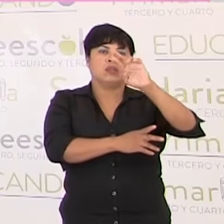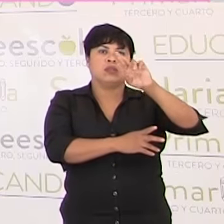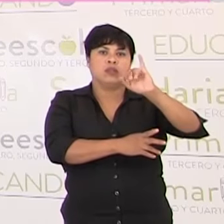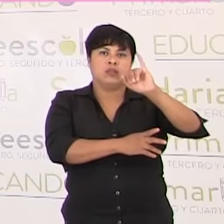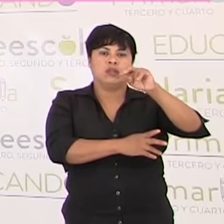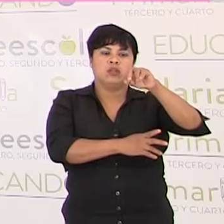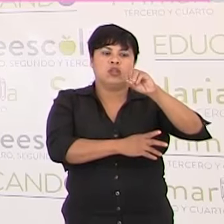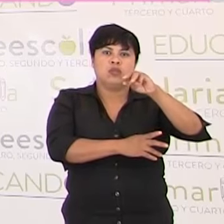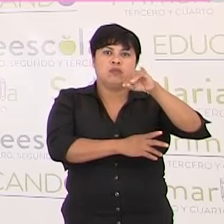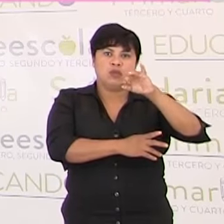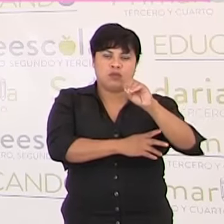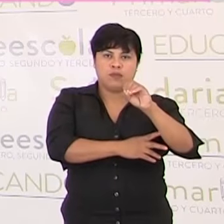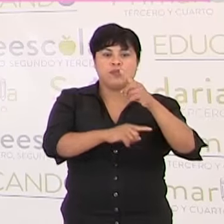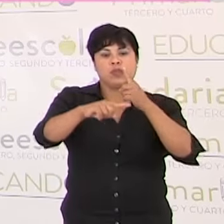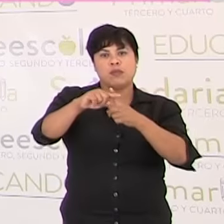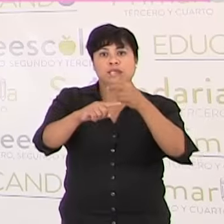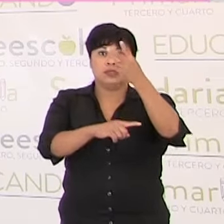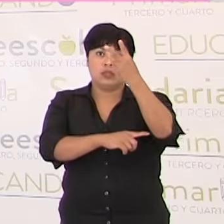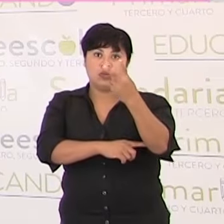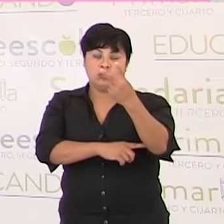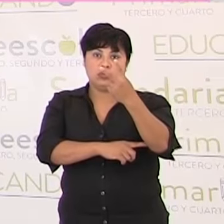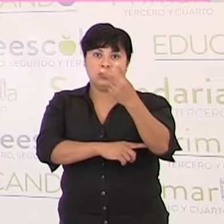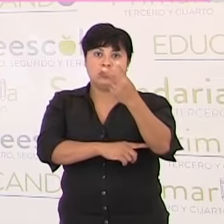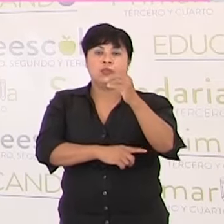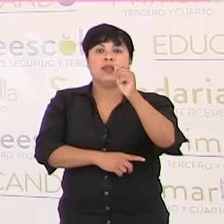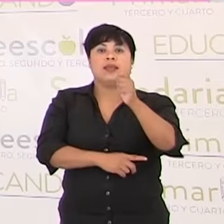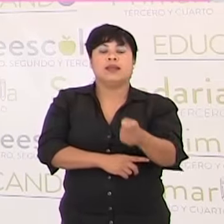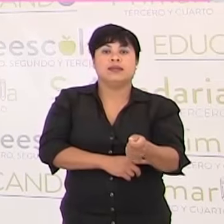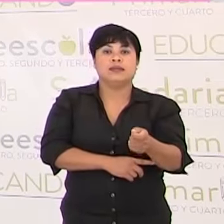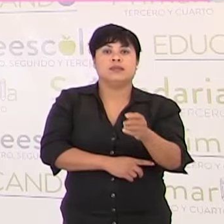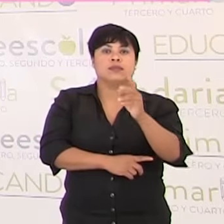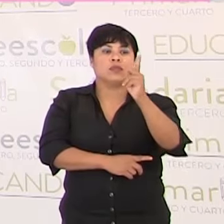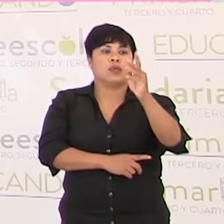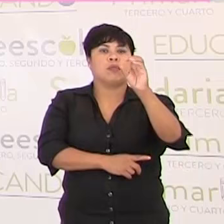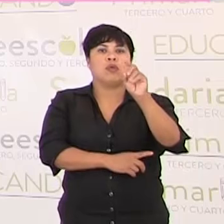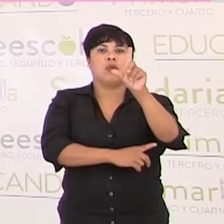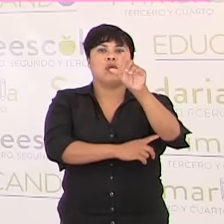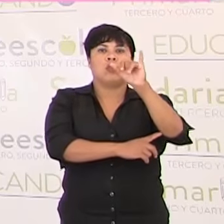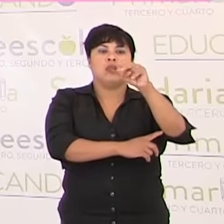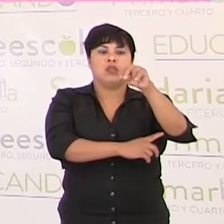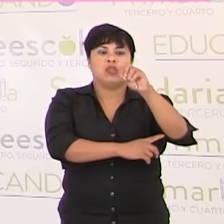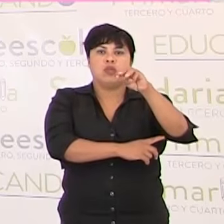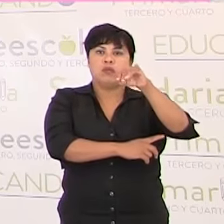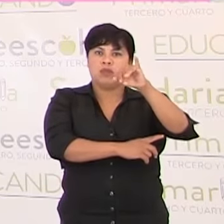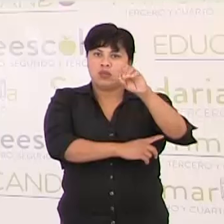trinomio. Y más de 2 términos es un polinomio, ¿sí?